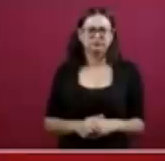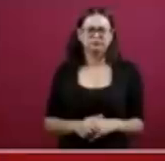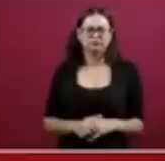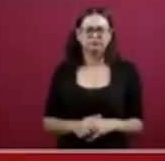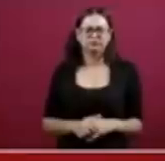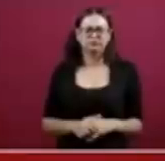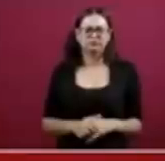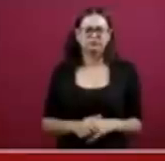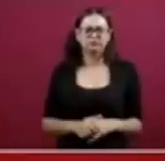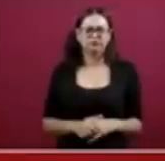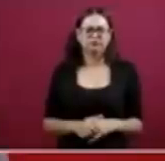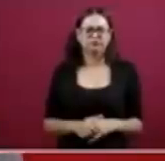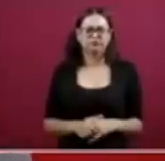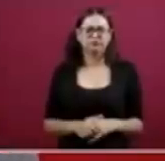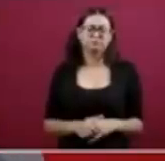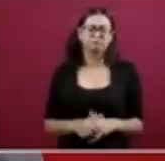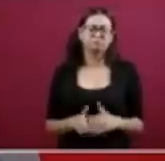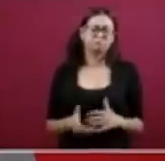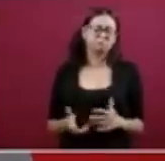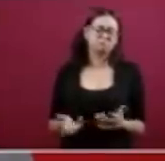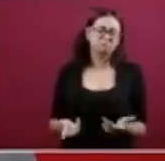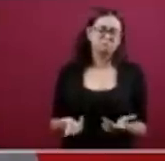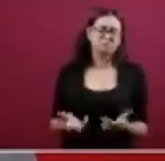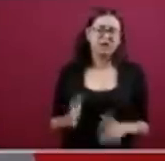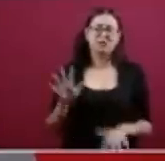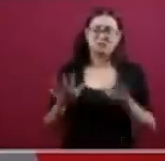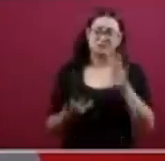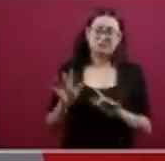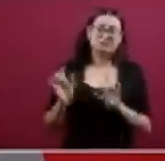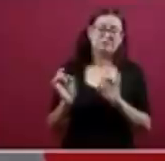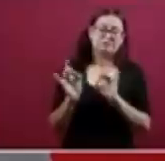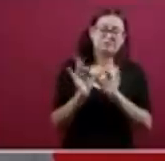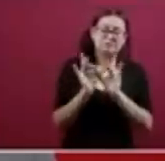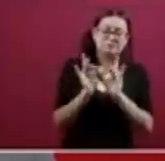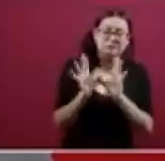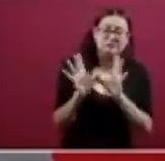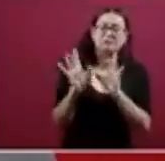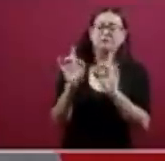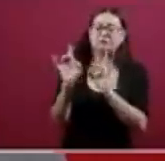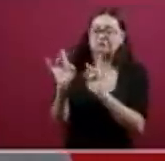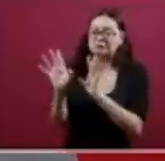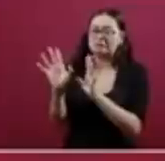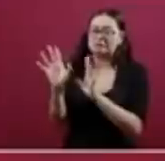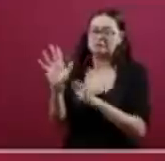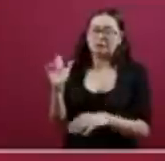no dejan de haber excepciones en la regla.